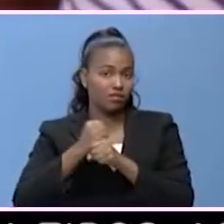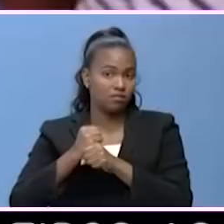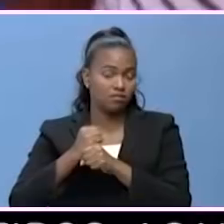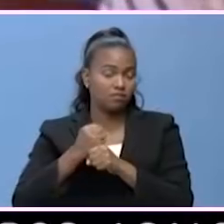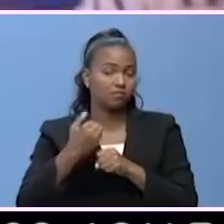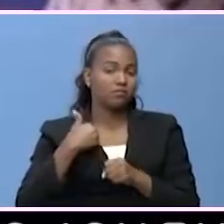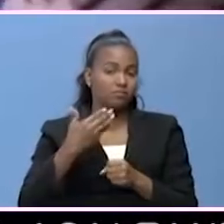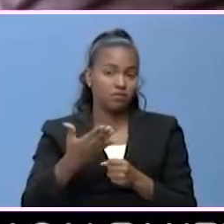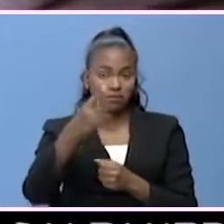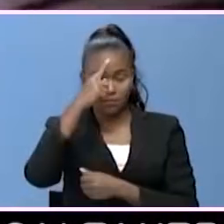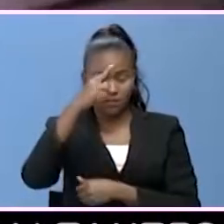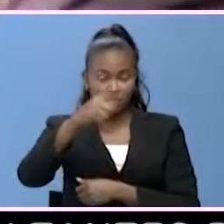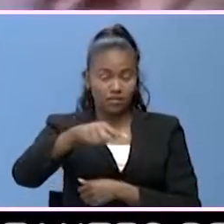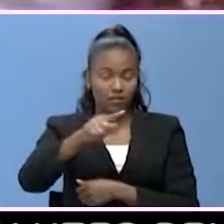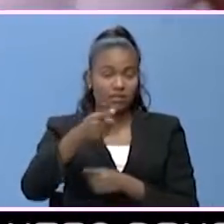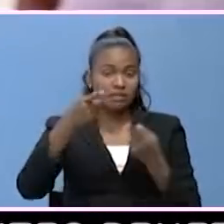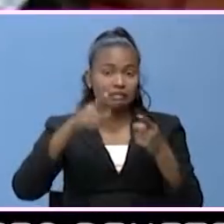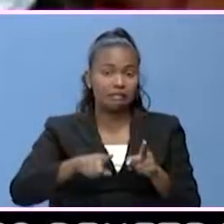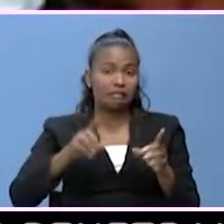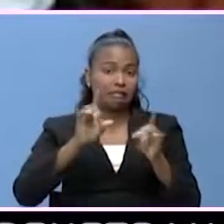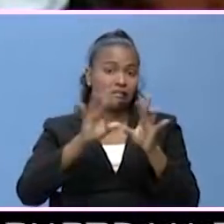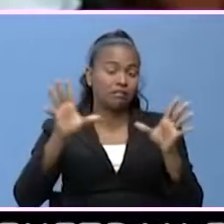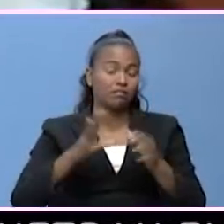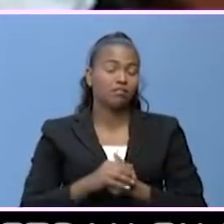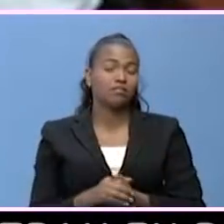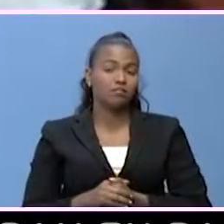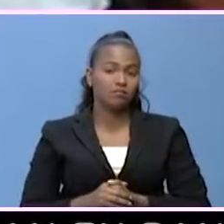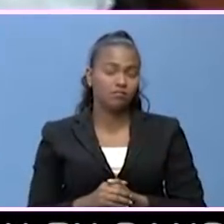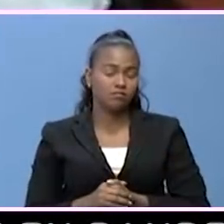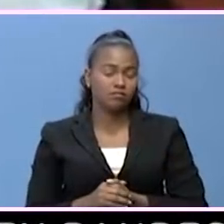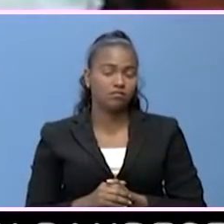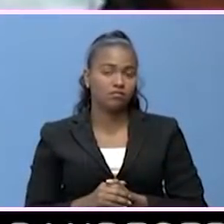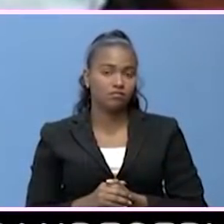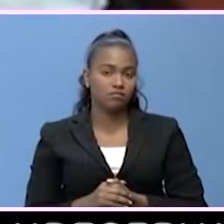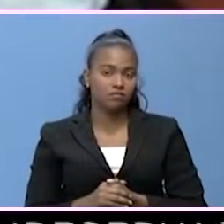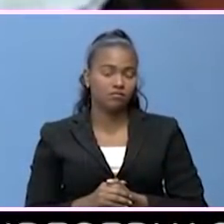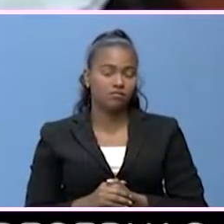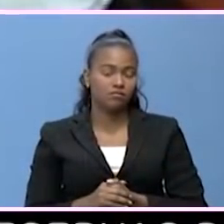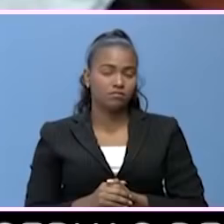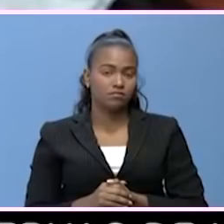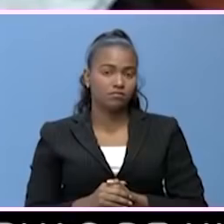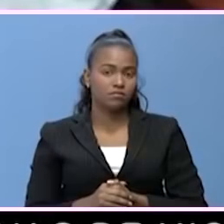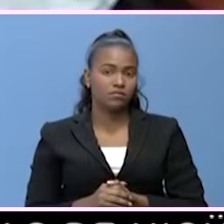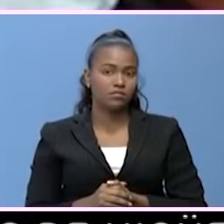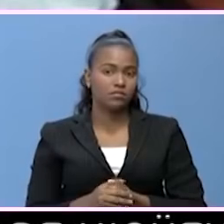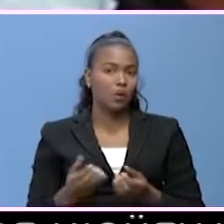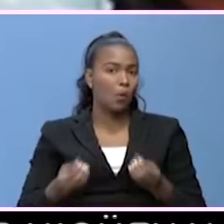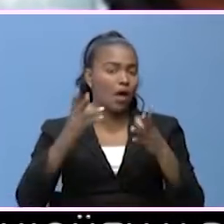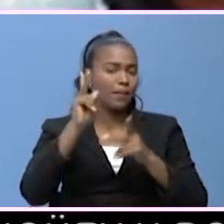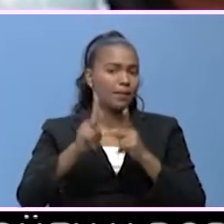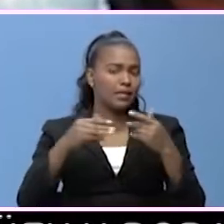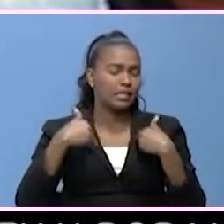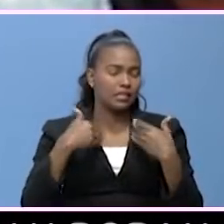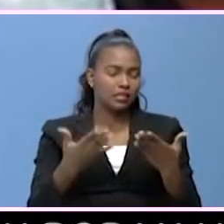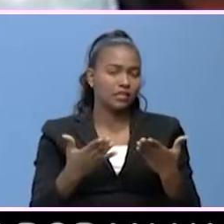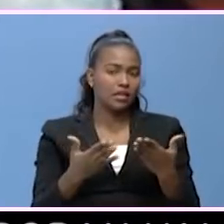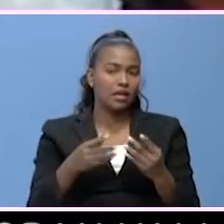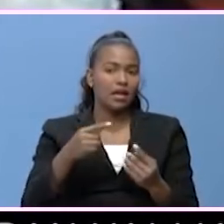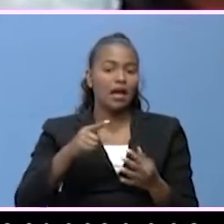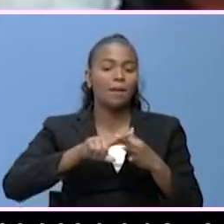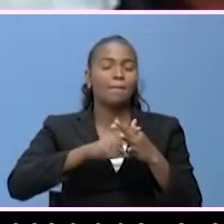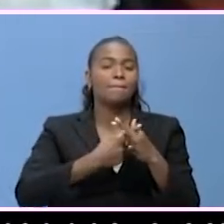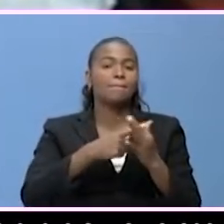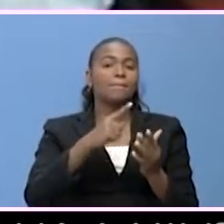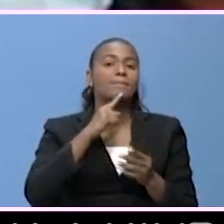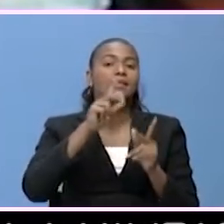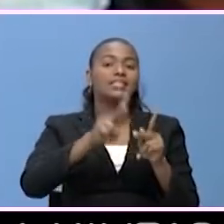agredidos. Para ellos ese día fue fatal. Yo sé que era arma larga, no sé qué arma era, pero era larga. ¿Cuántos eran ellos? Al principio eran 5,